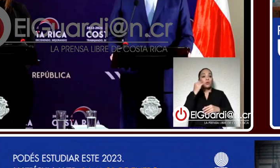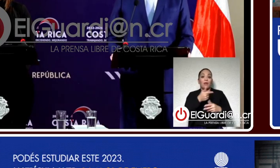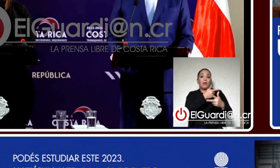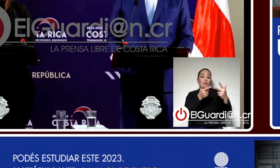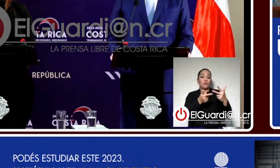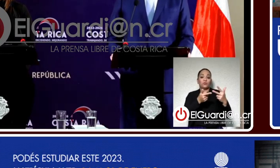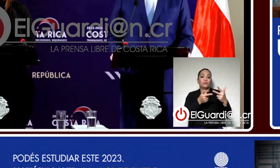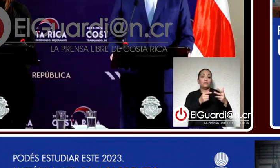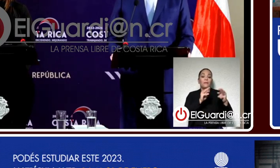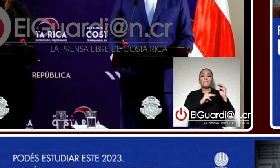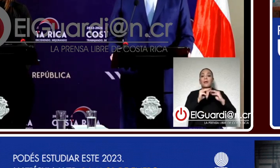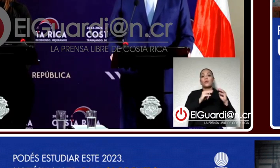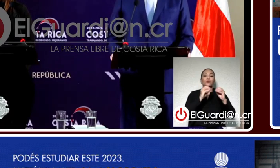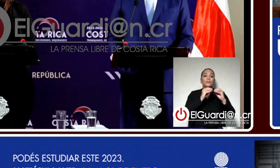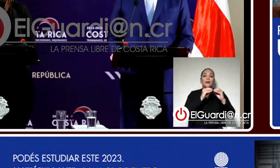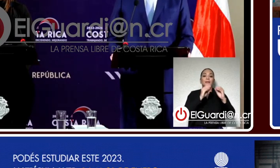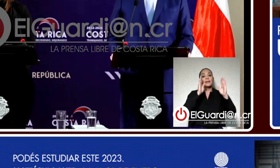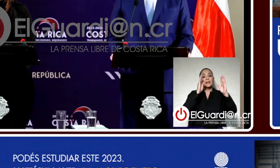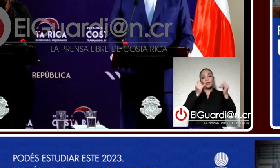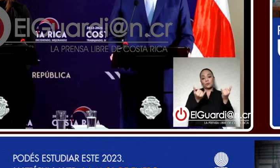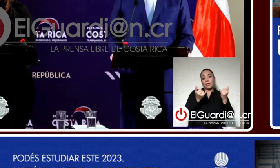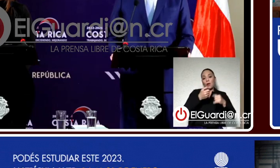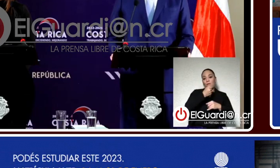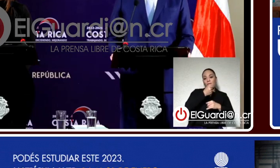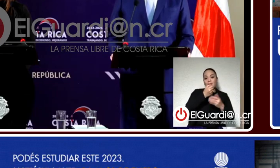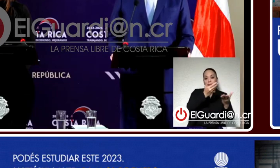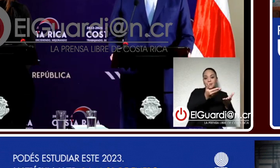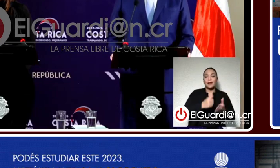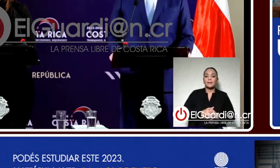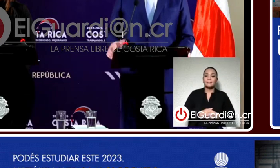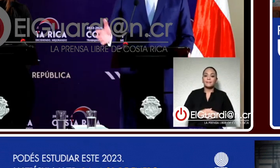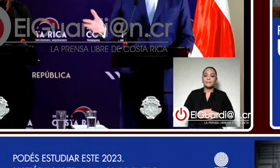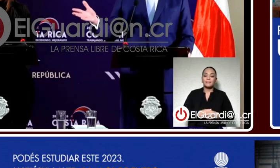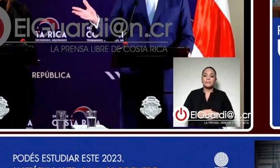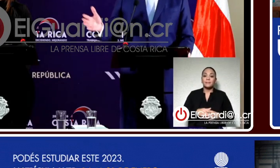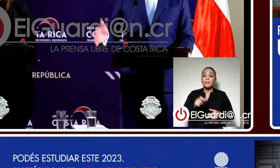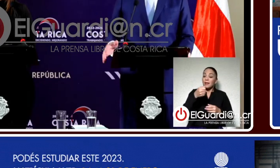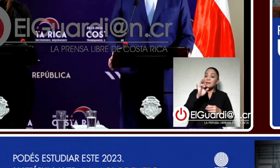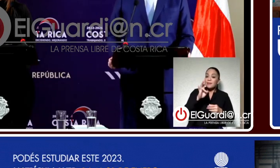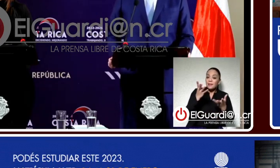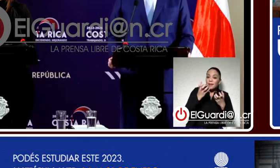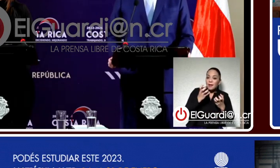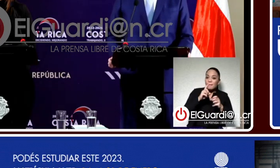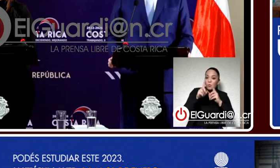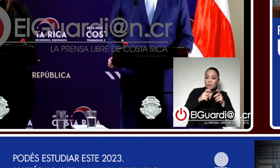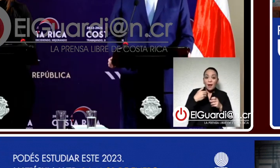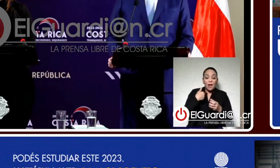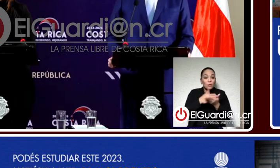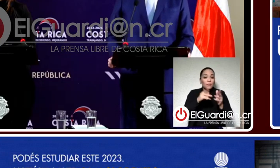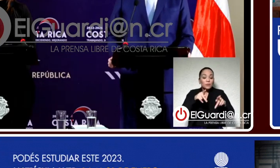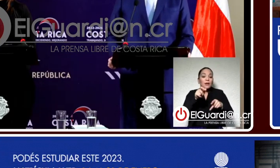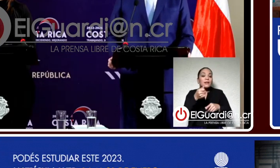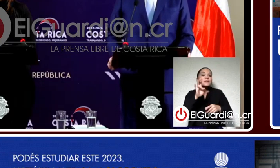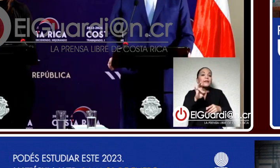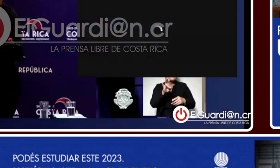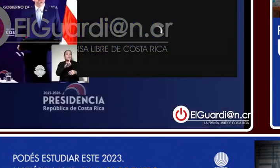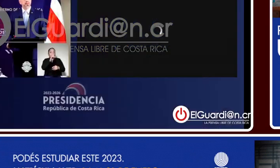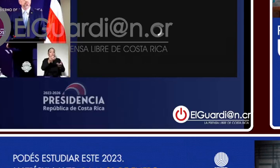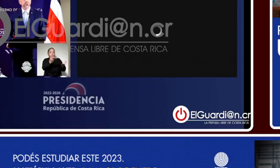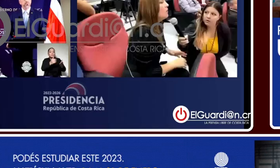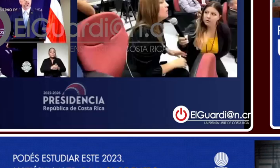medios más aludidos en esta conferencia. Si Canal 7 quiere preguntar, ¿hay alguien de Canal 7? Sí,